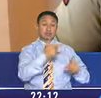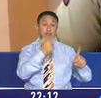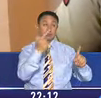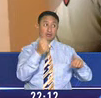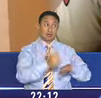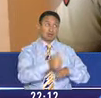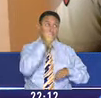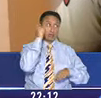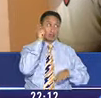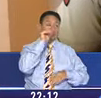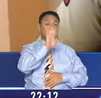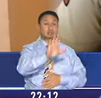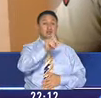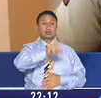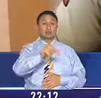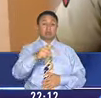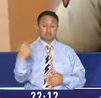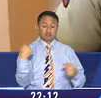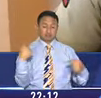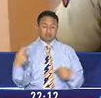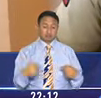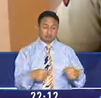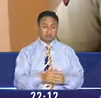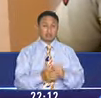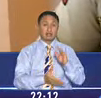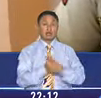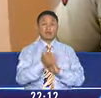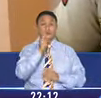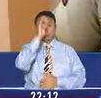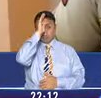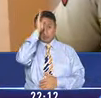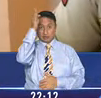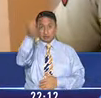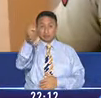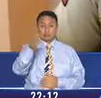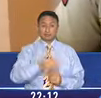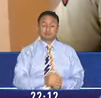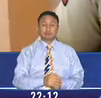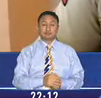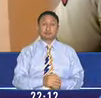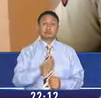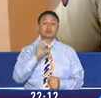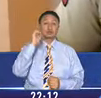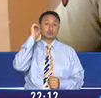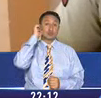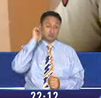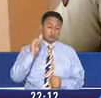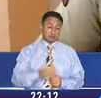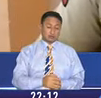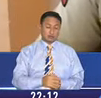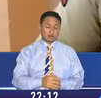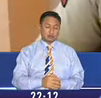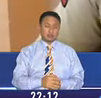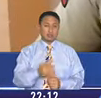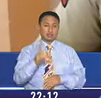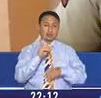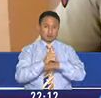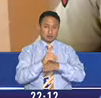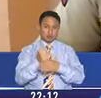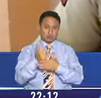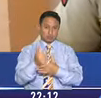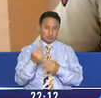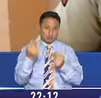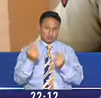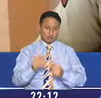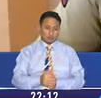el día de ayer se tenía cinco personas heridas que fueron trasladadas al Hospital General Francisco de Orellana mismos que fueron atendidos por los galenos de